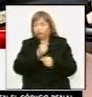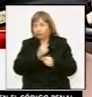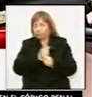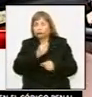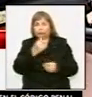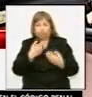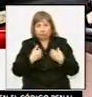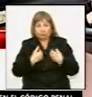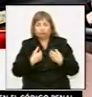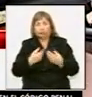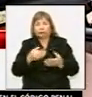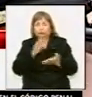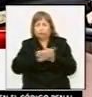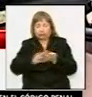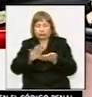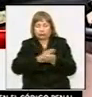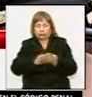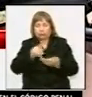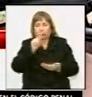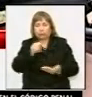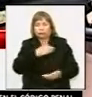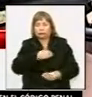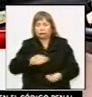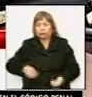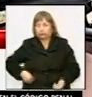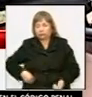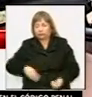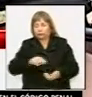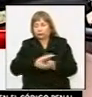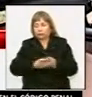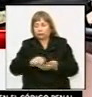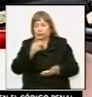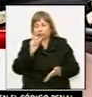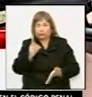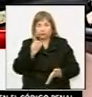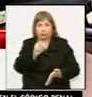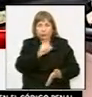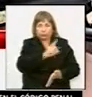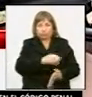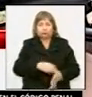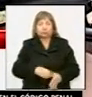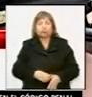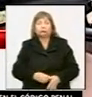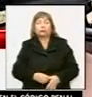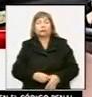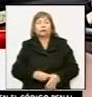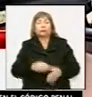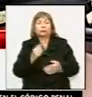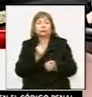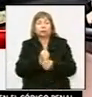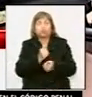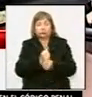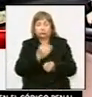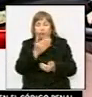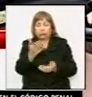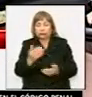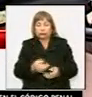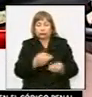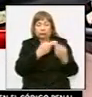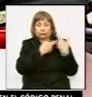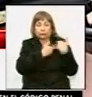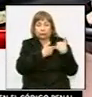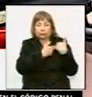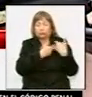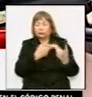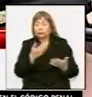labor justamente es de limpiar ese ministerio. De limpiar cada una de los funcionarios o de los responsables. Porque